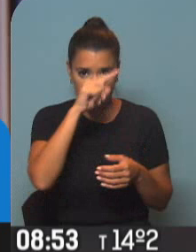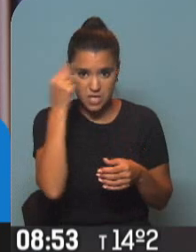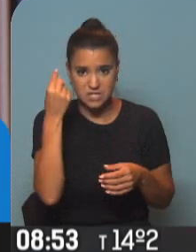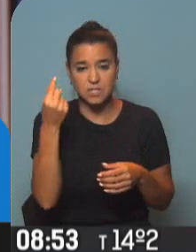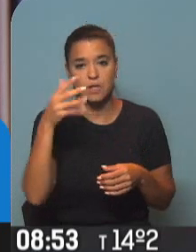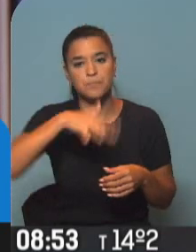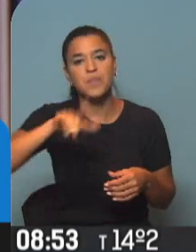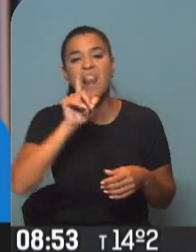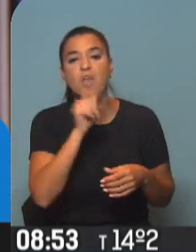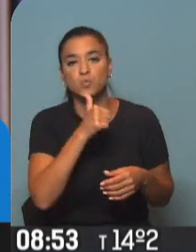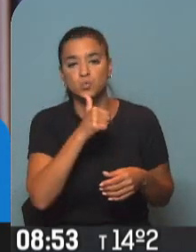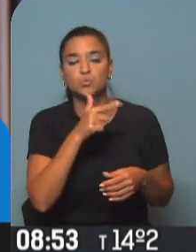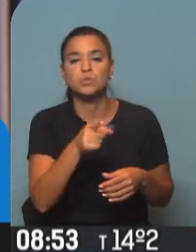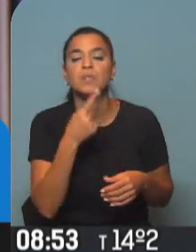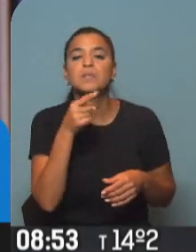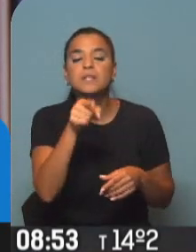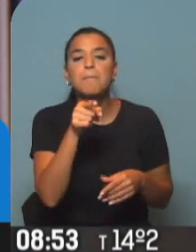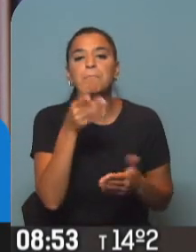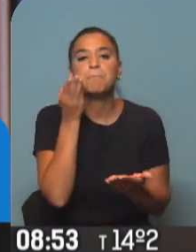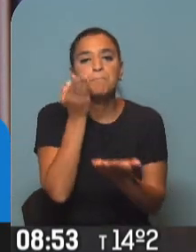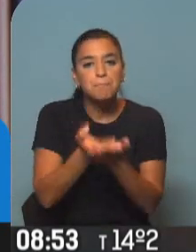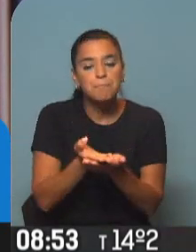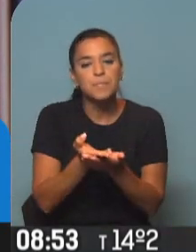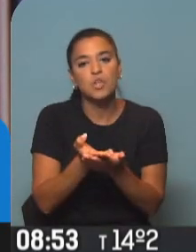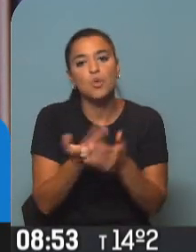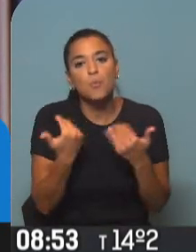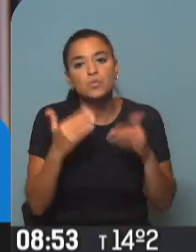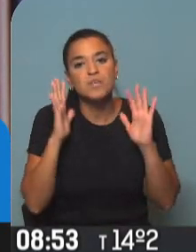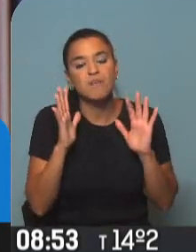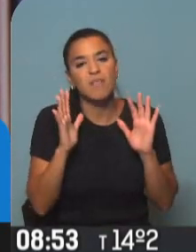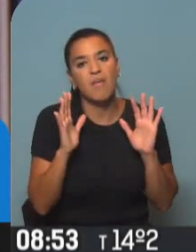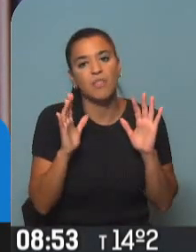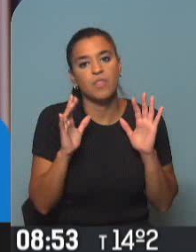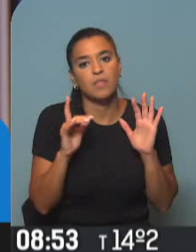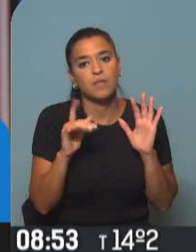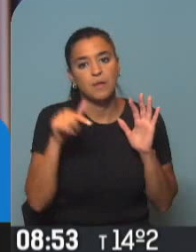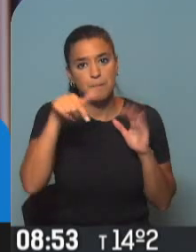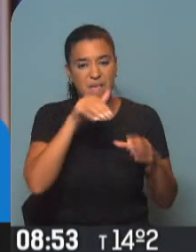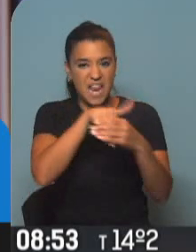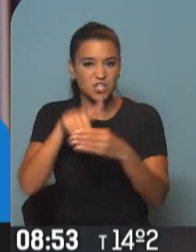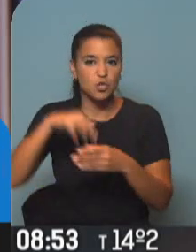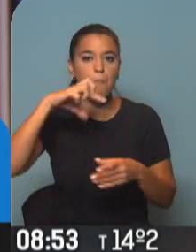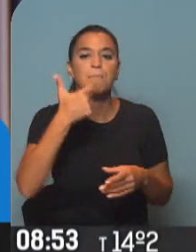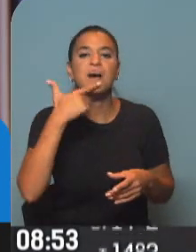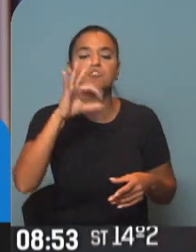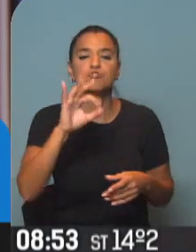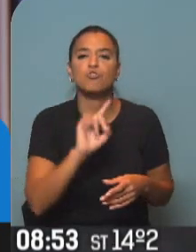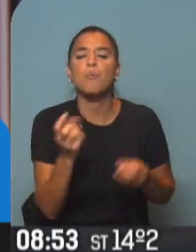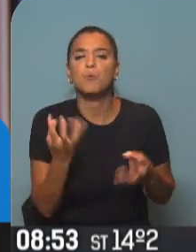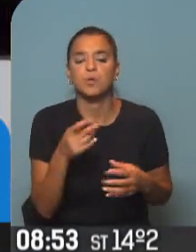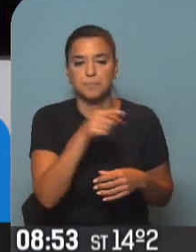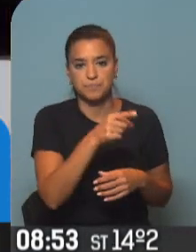de lanús y que están planteando la posibilidad de no hacer o no llevar adelante las pasos porque a ver